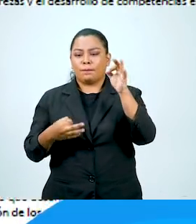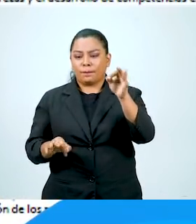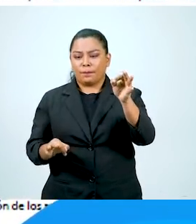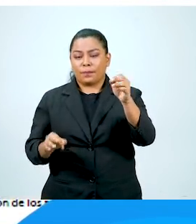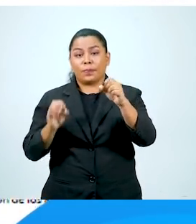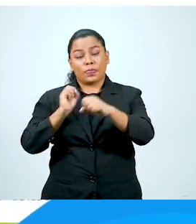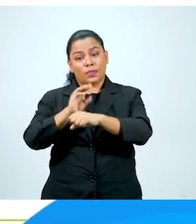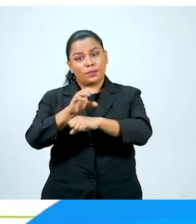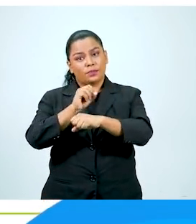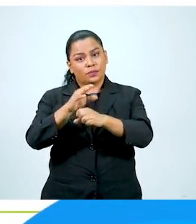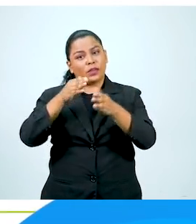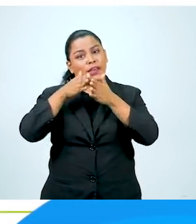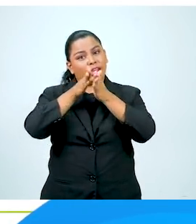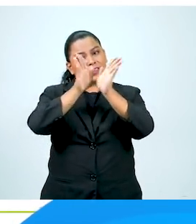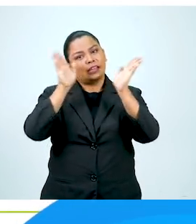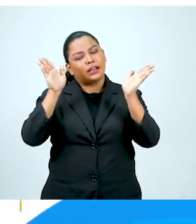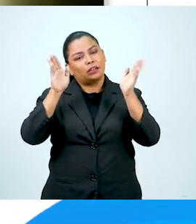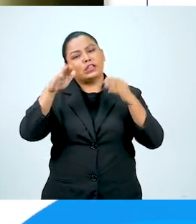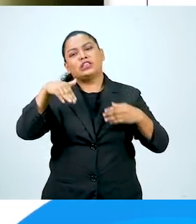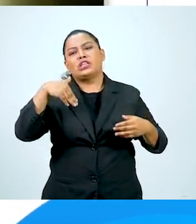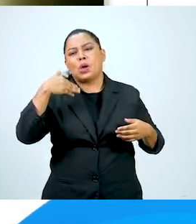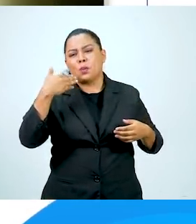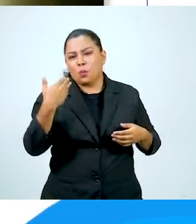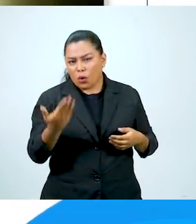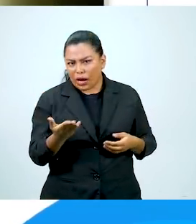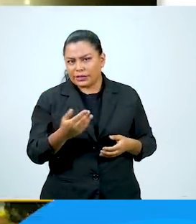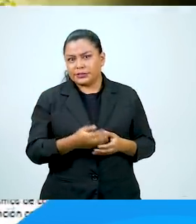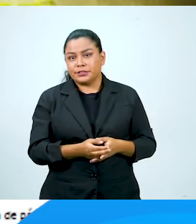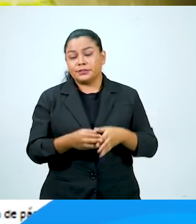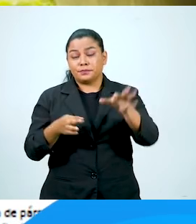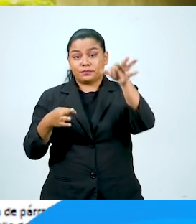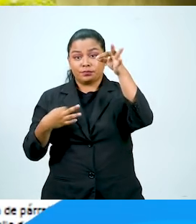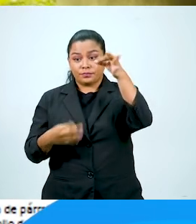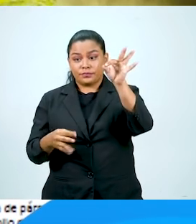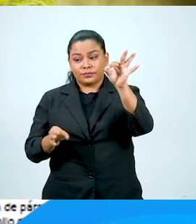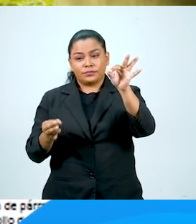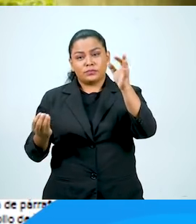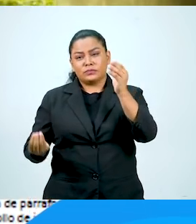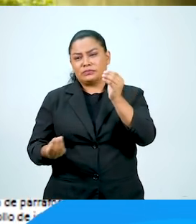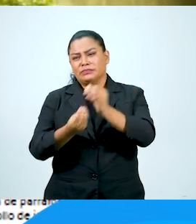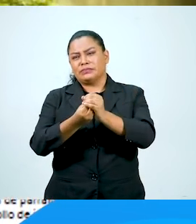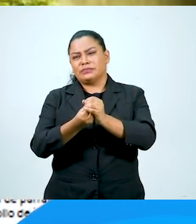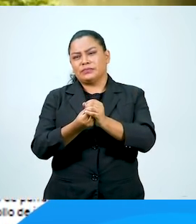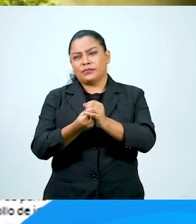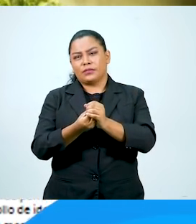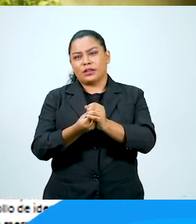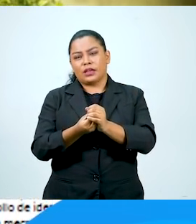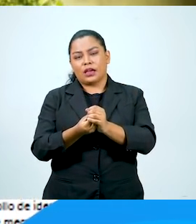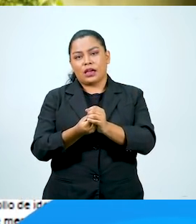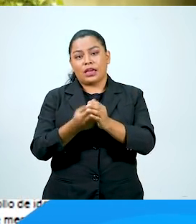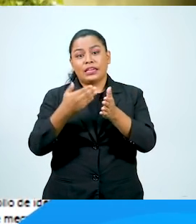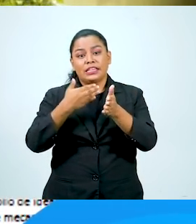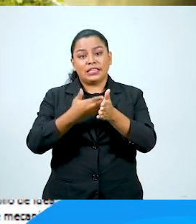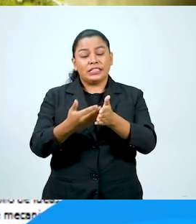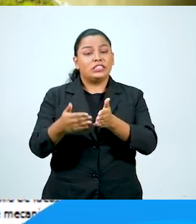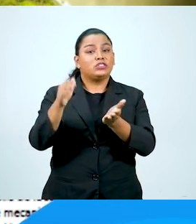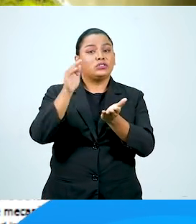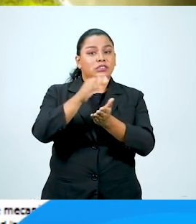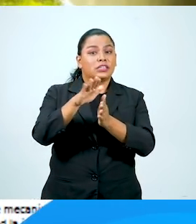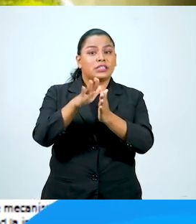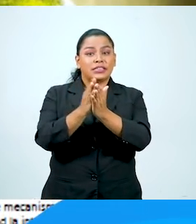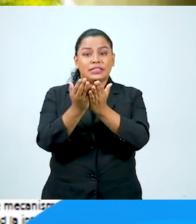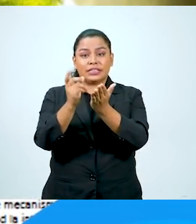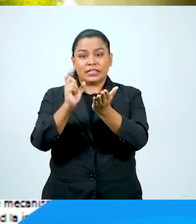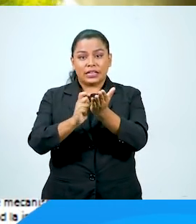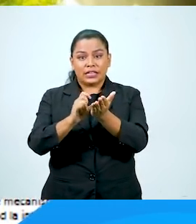páginas de orientaciones generales. Luego de las orientaciones, aparecen insertadas las páginas de la entrada de unidad del